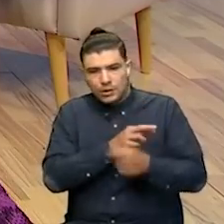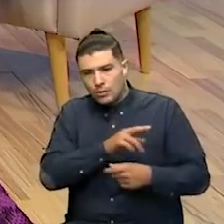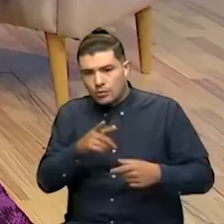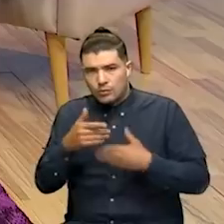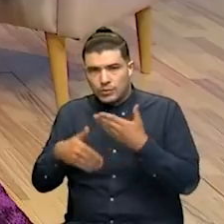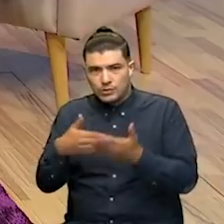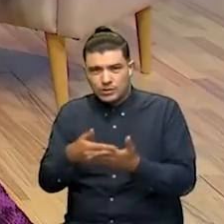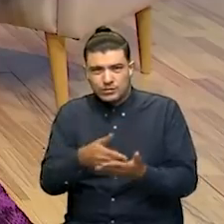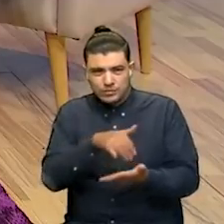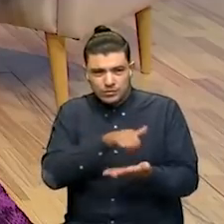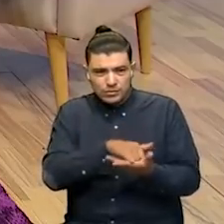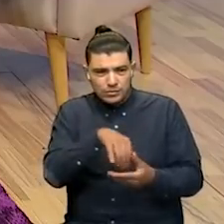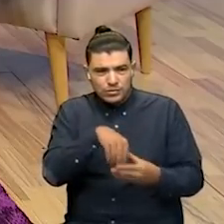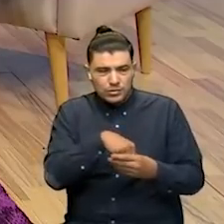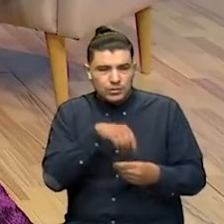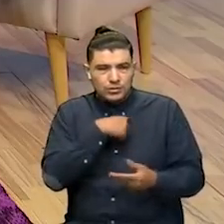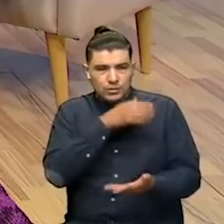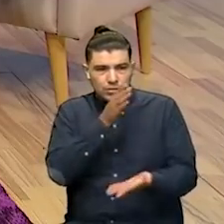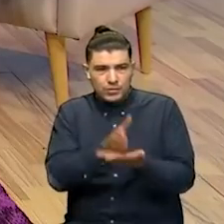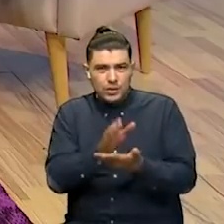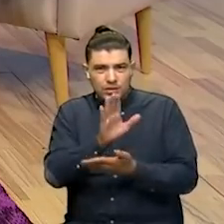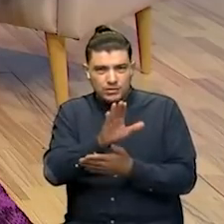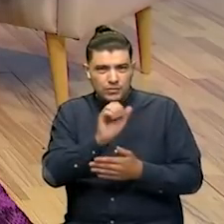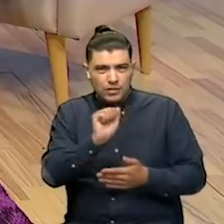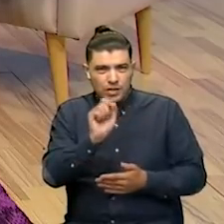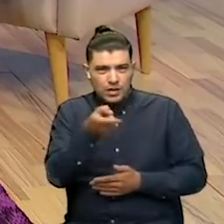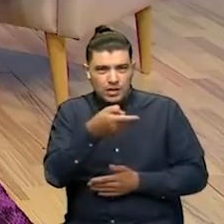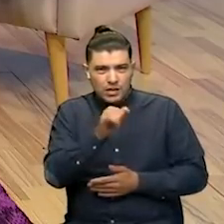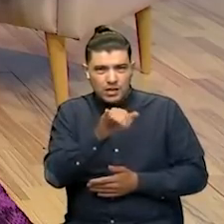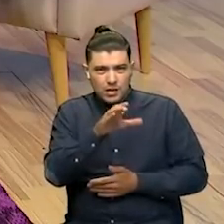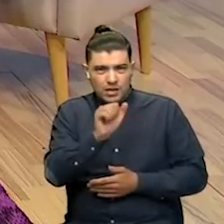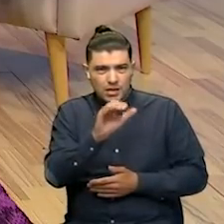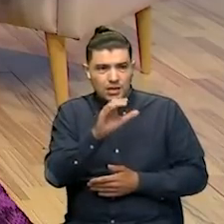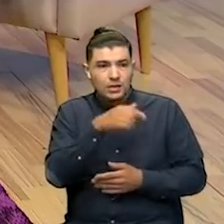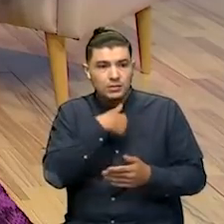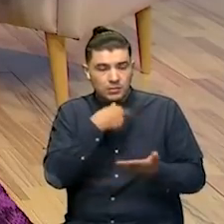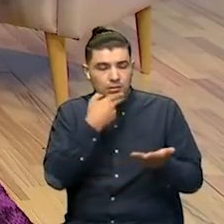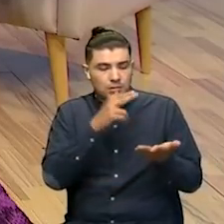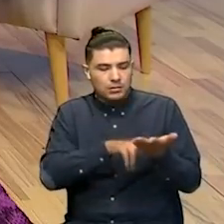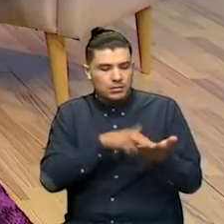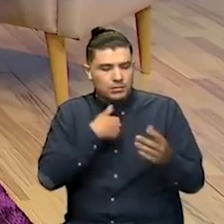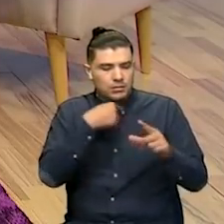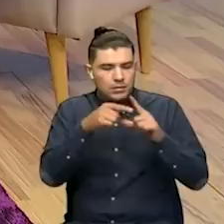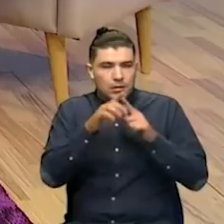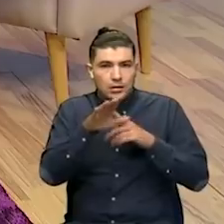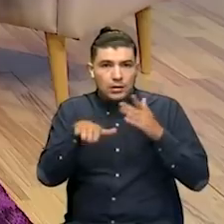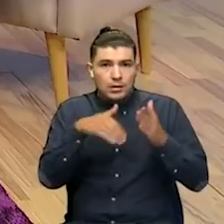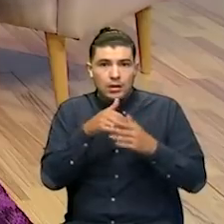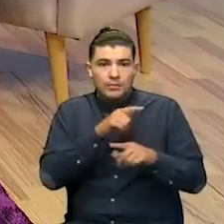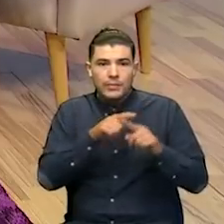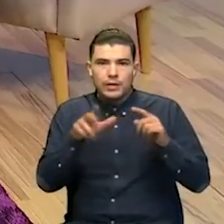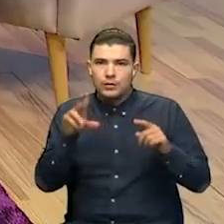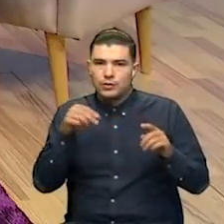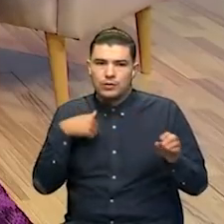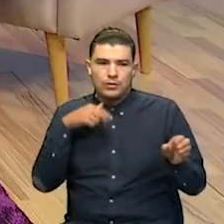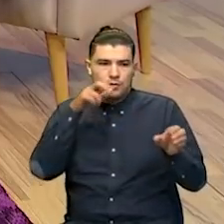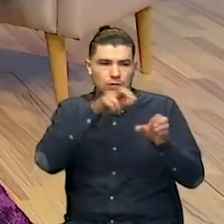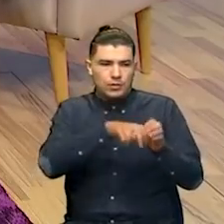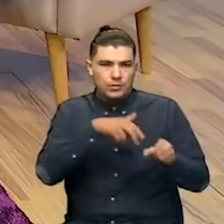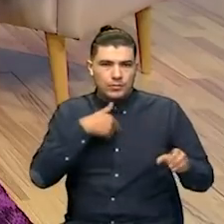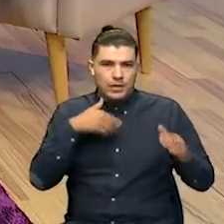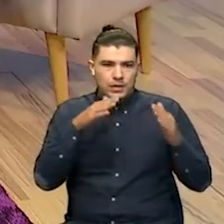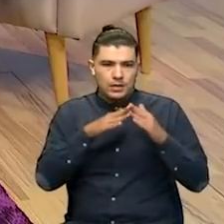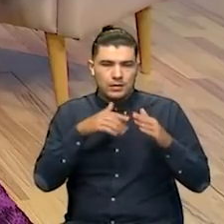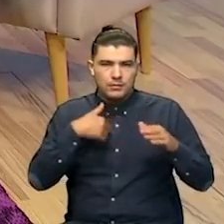lado. Yo fui a Agustín Codazzi, llevé los papeles y toda la vaina, pero no me registraron